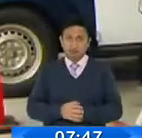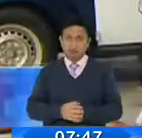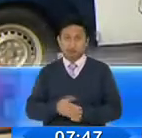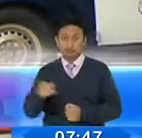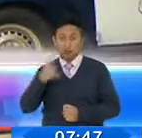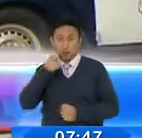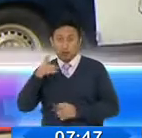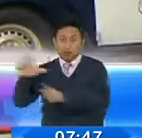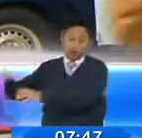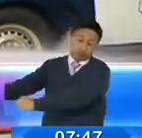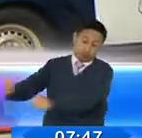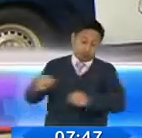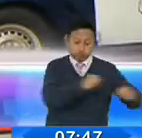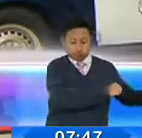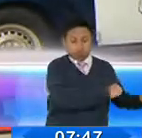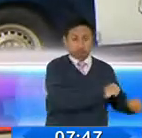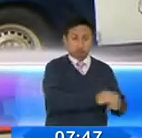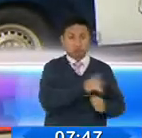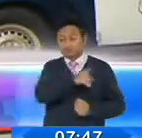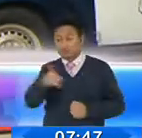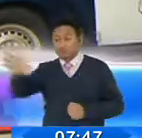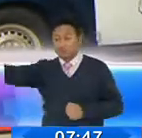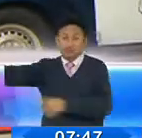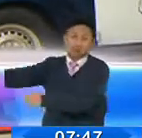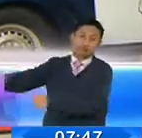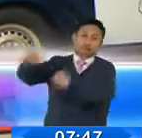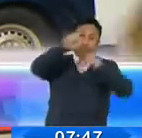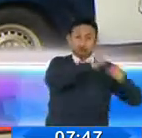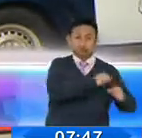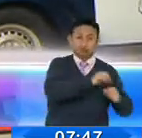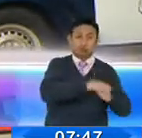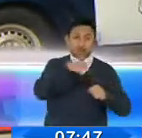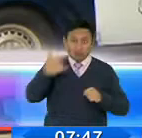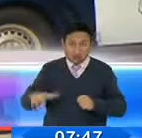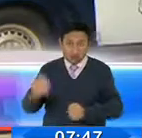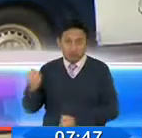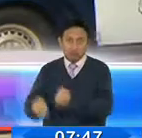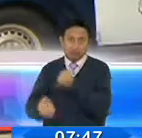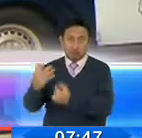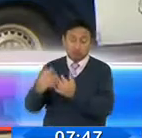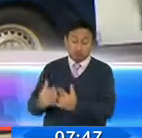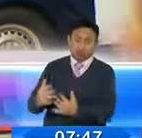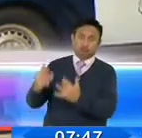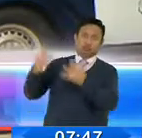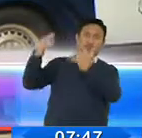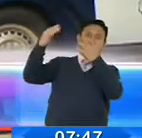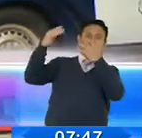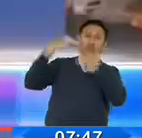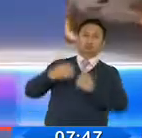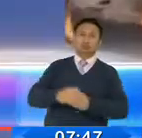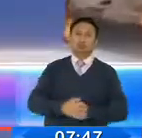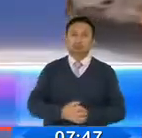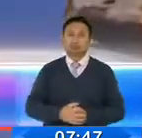conductor, posterior a sacar al acompañante, donde ya las llamas, el flagelo estuviera ya más superior.